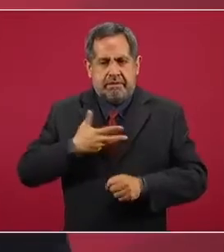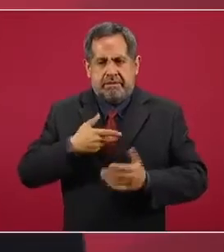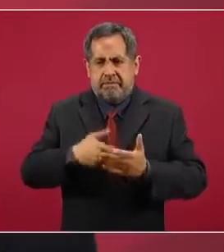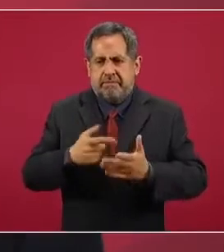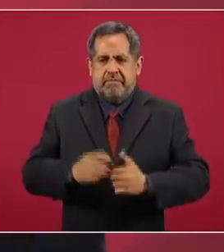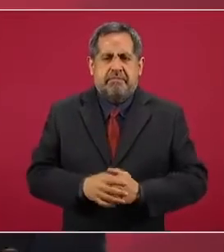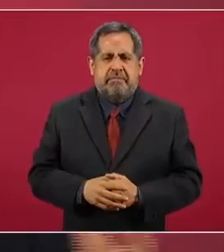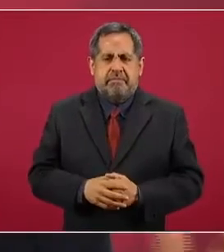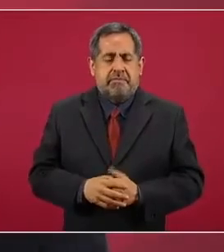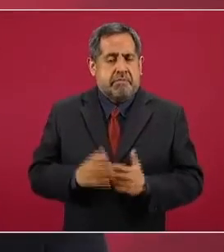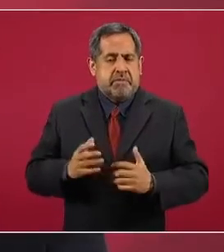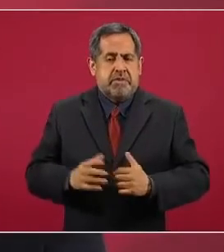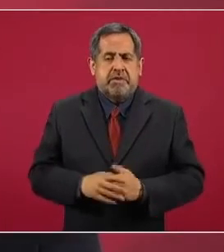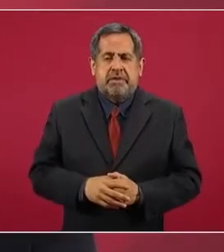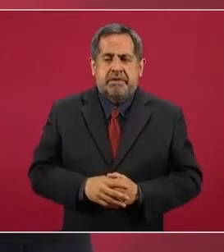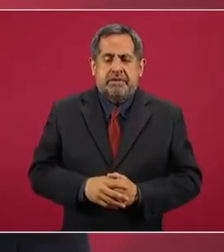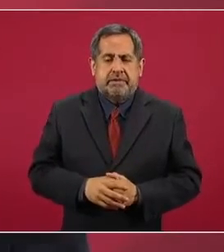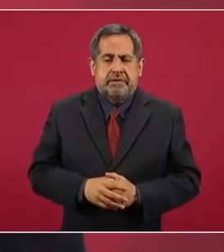Entonces,